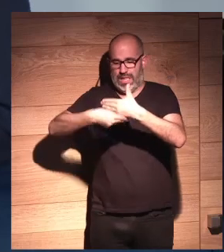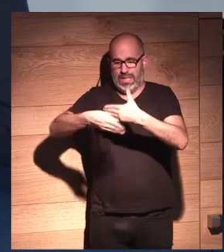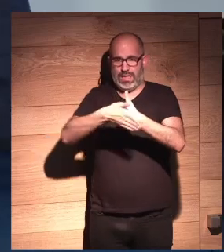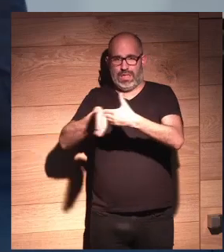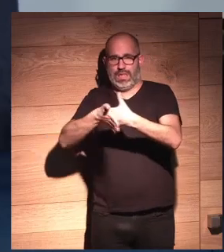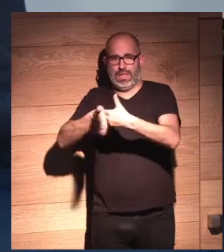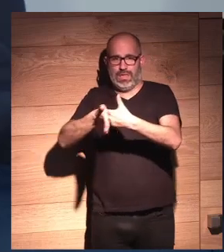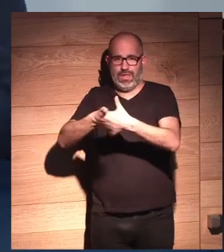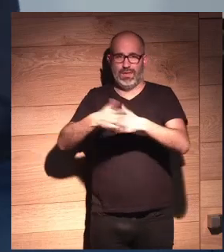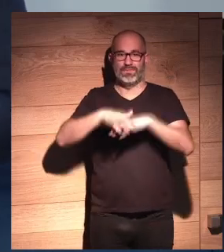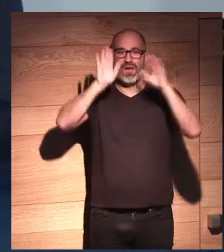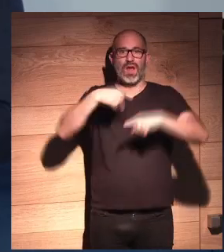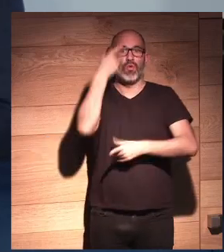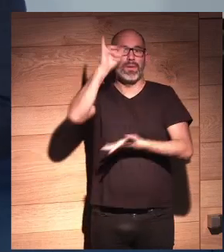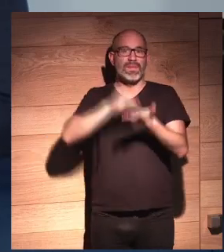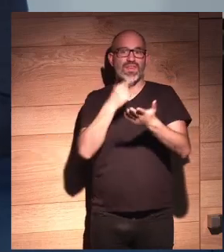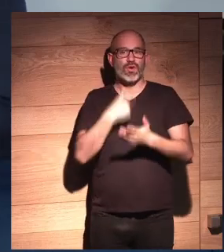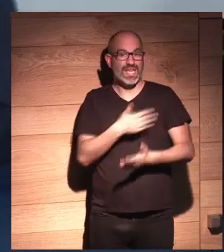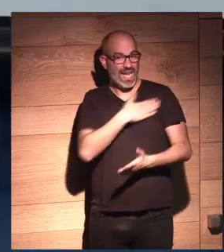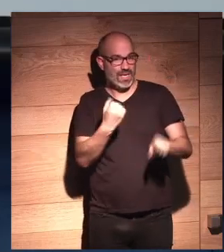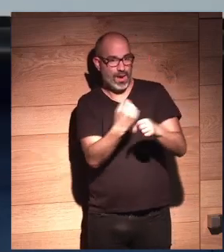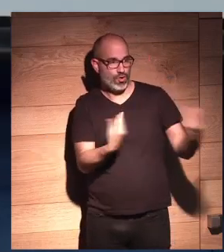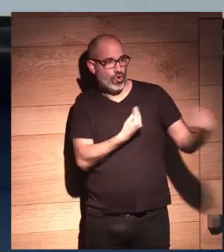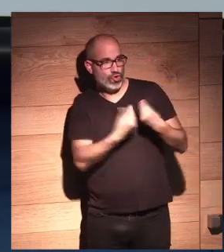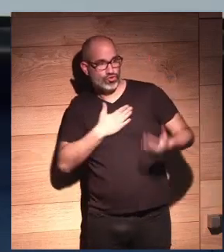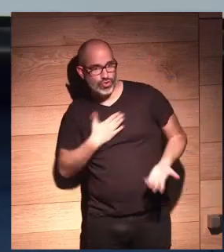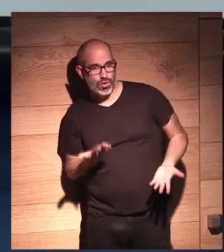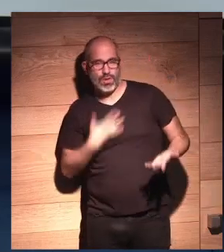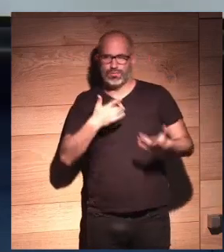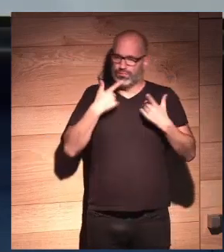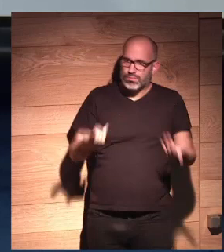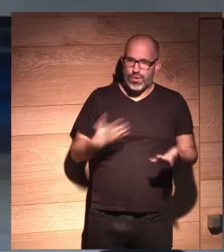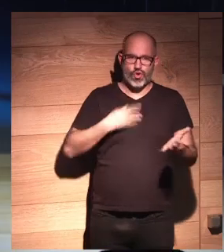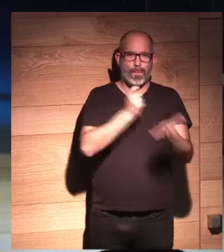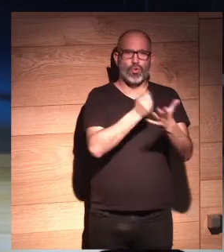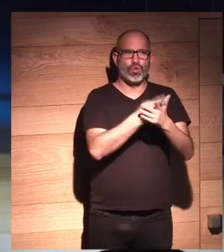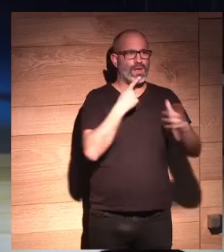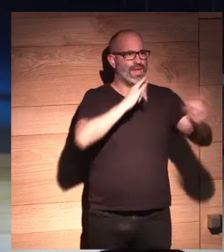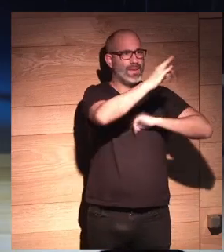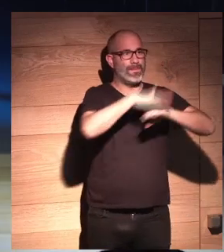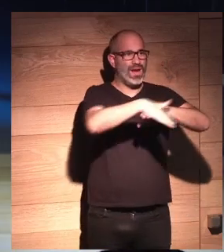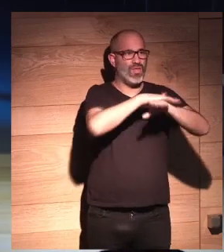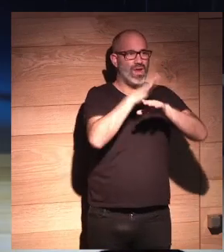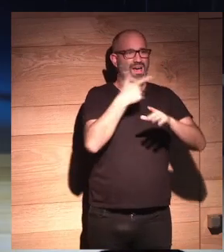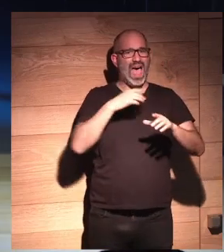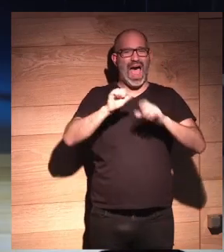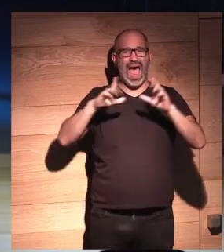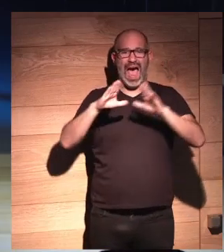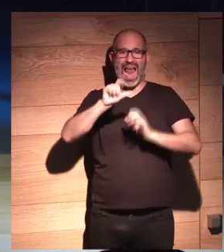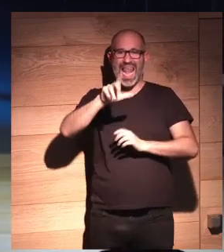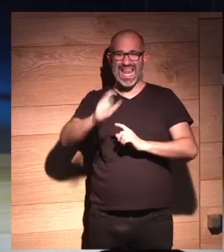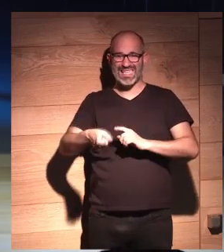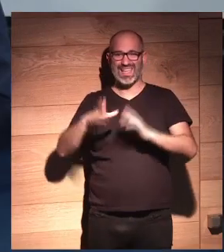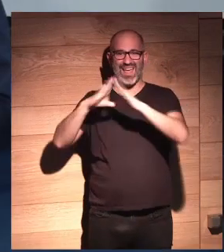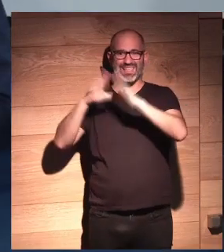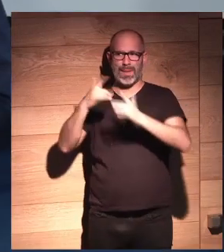mi película Crimen Perfecto y trabajar con nosotros. Y yo llamé a la productora y dije, oye, Alex de la Iglesia me da un trabajo. Me dijo, no, imposible, no puedes trabajar aquí.